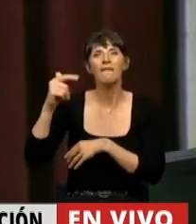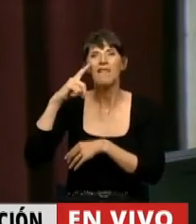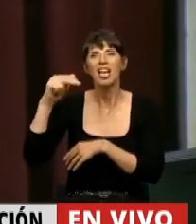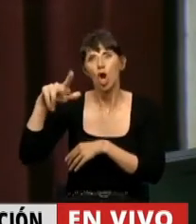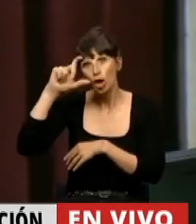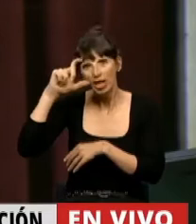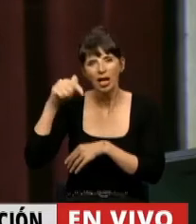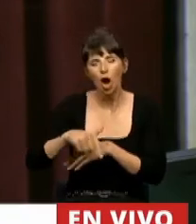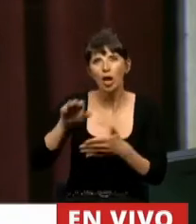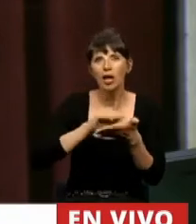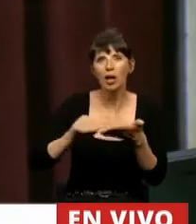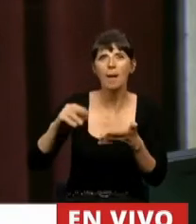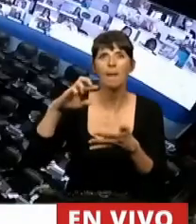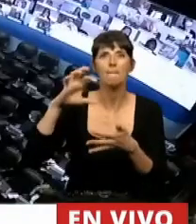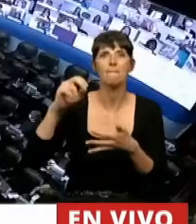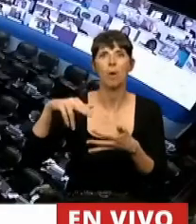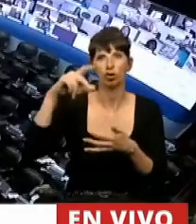Carlos Ponce.